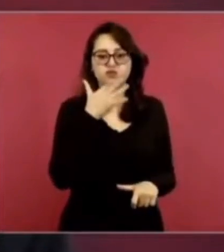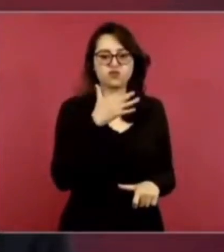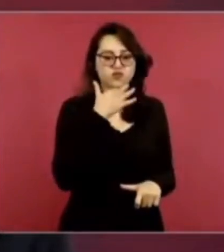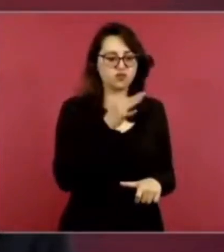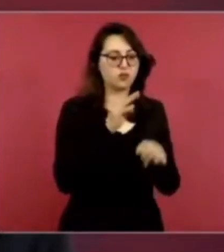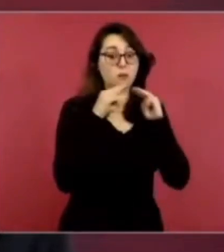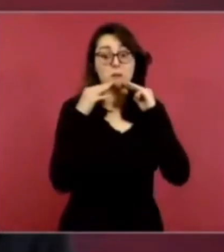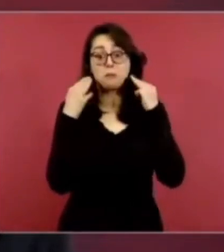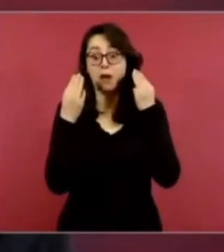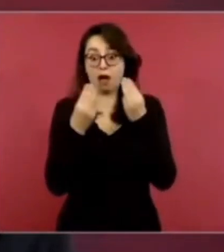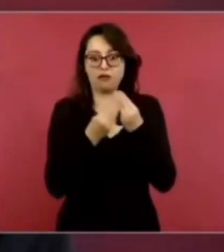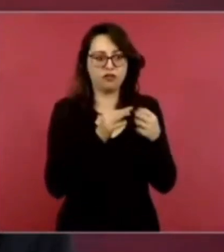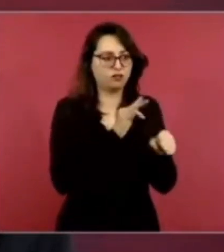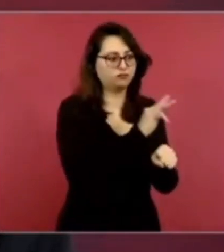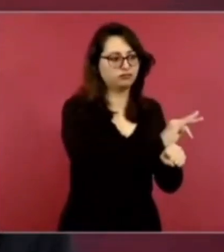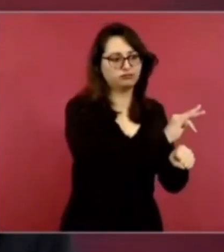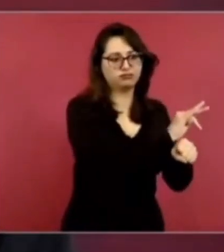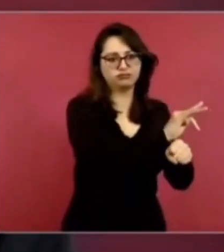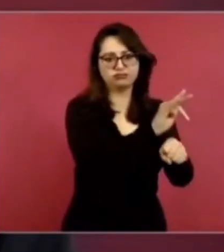delincuencia.